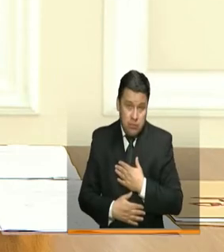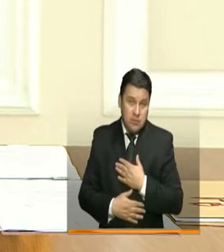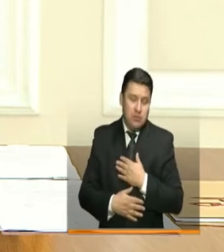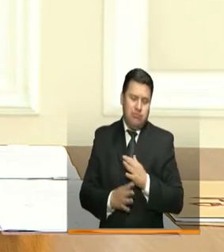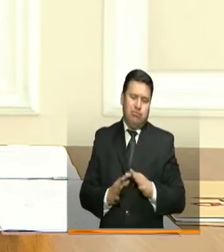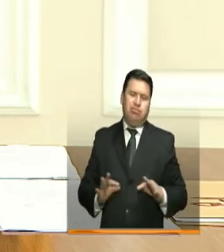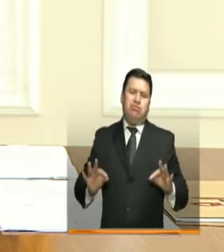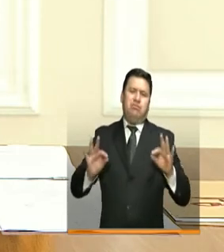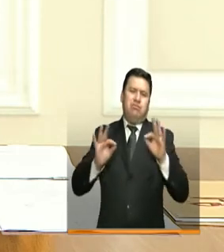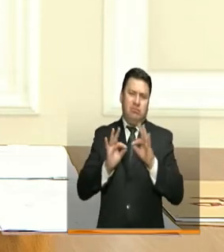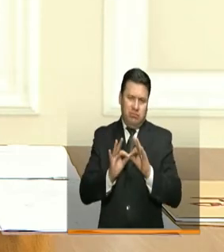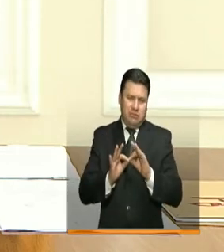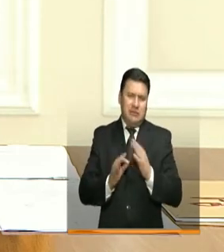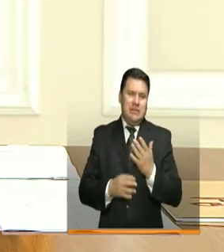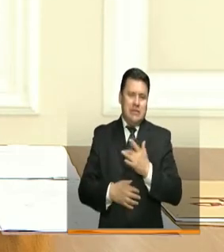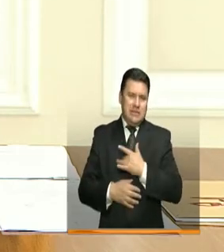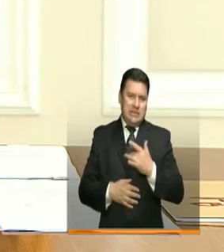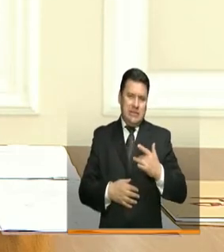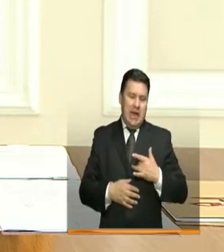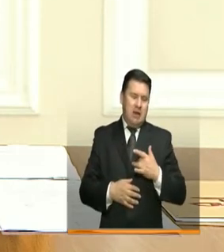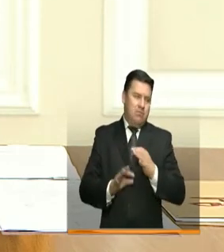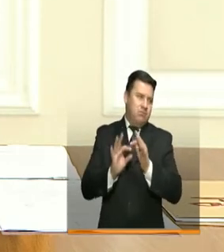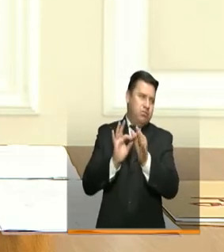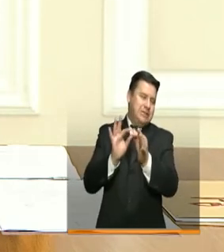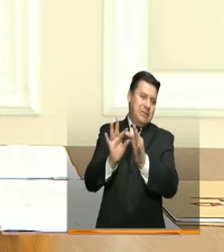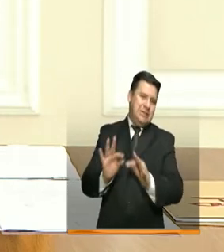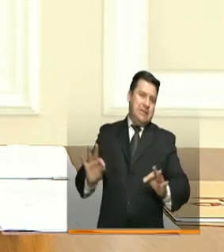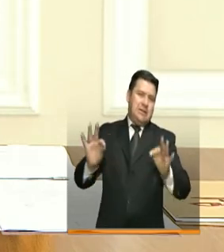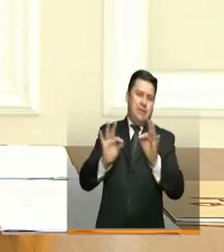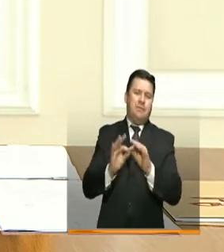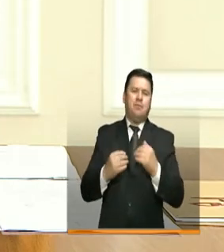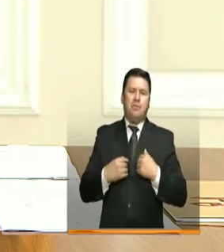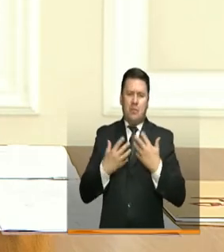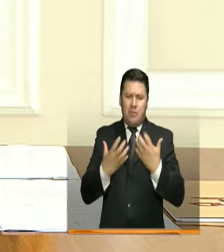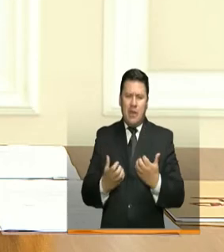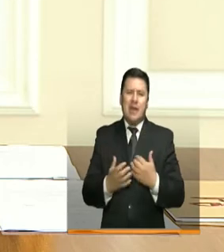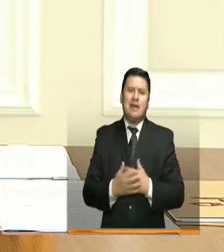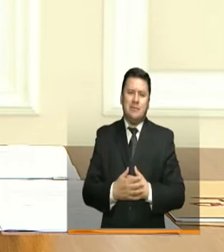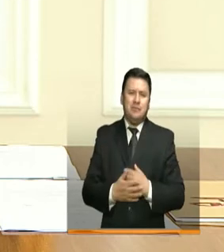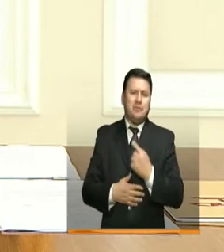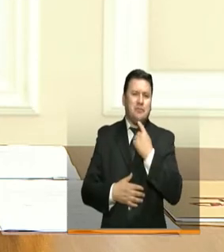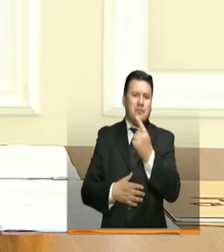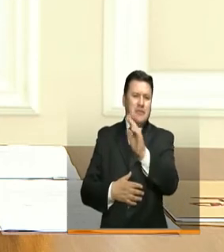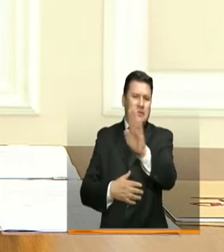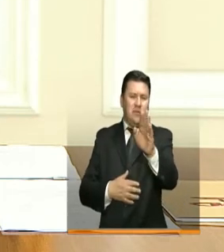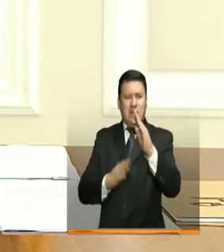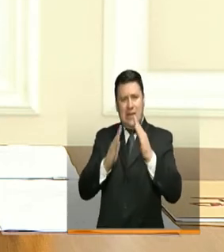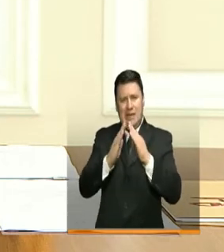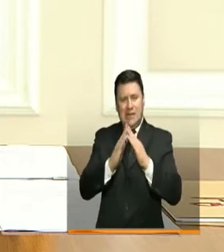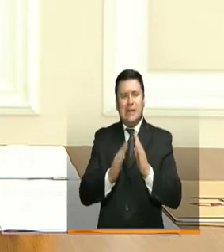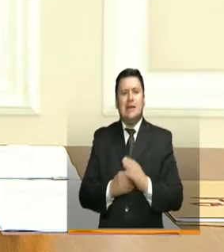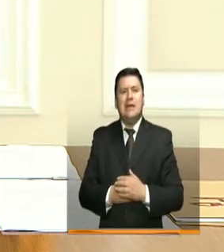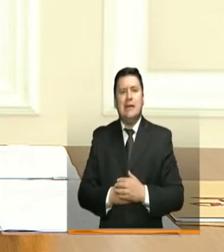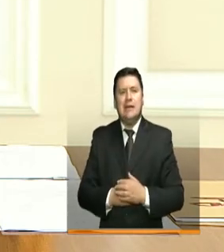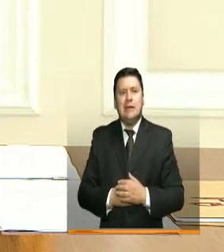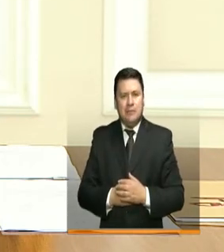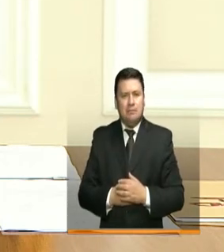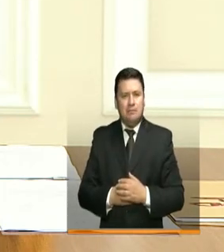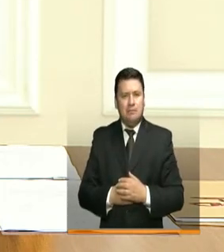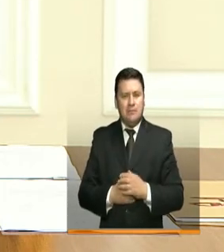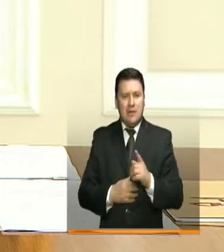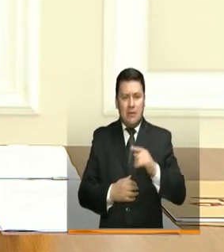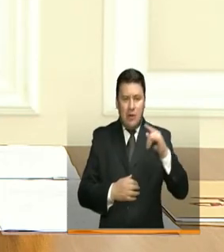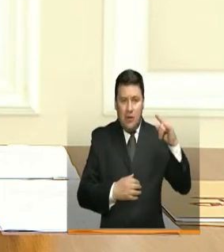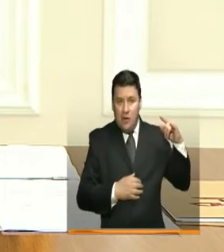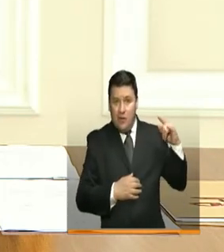es fundamental para el sistema de salud en Colombia. Y yo quiero hoy también decirle a ustedes en sus casas que la Fuerza